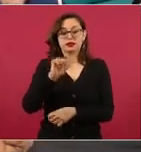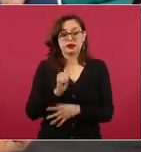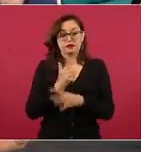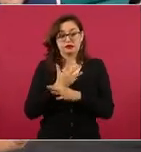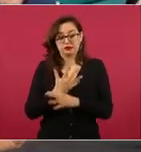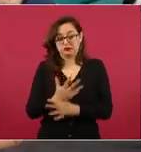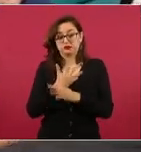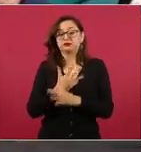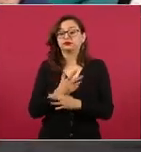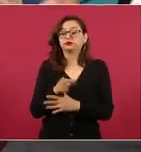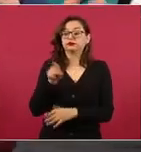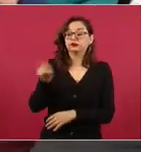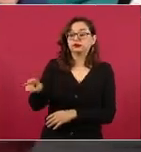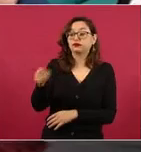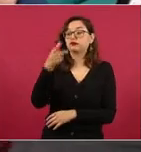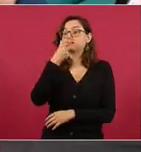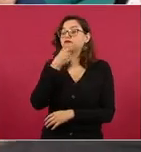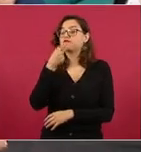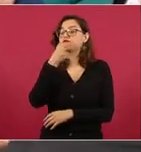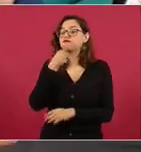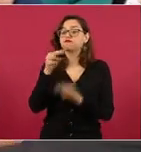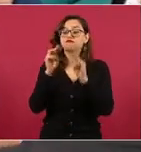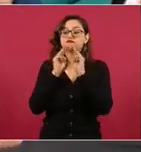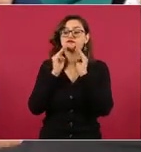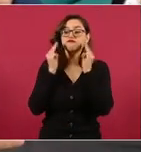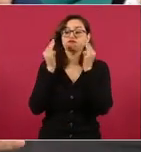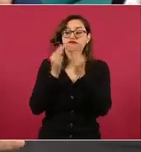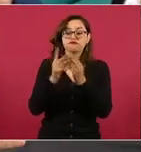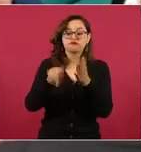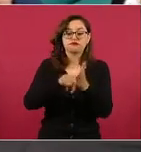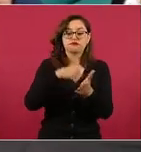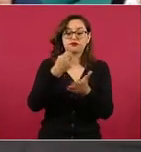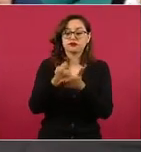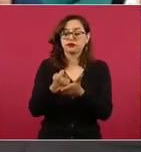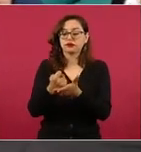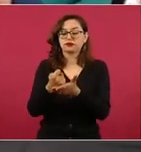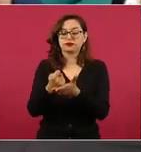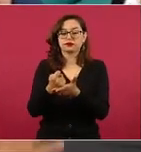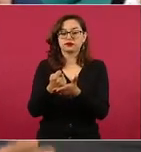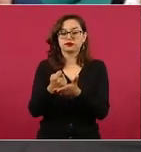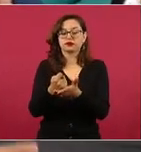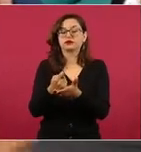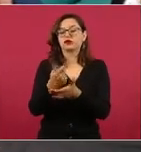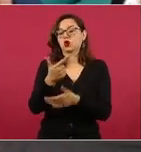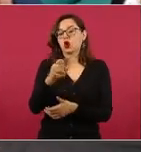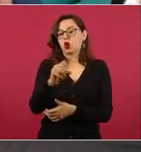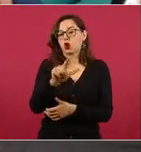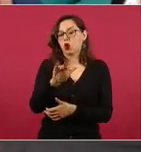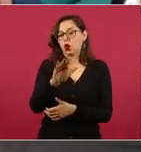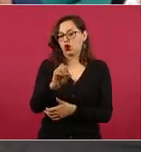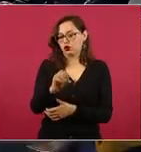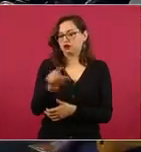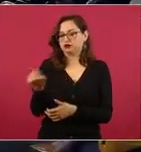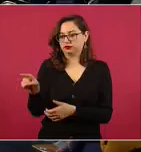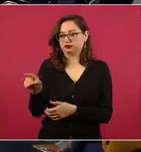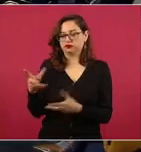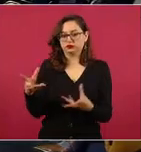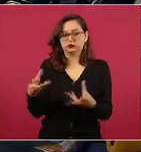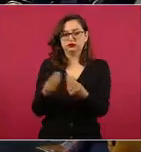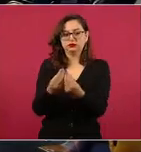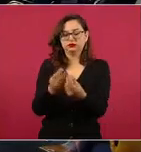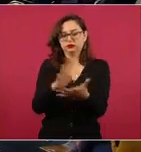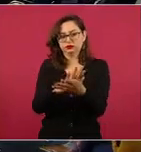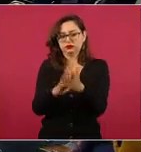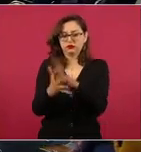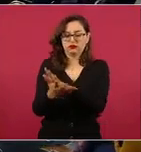personaje con un cártel que opera en la región norte de Tamaulipas, precisamente el cártel del Golfo. Esta pregunta se la